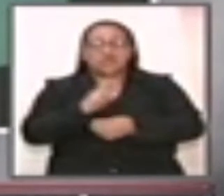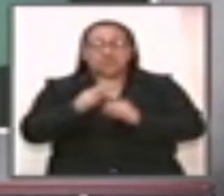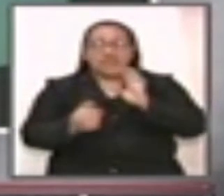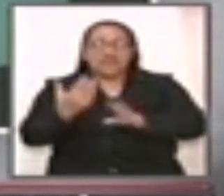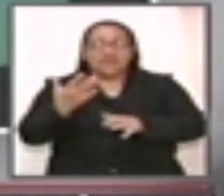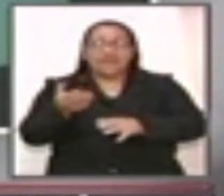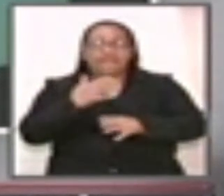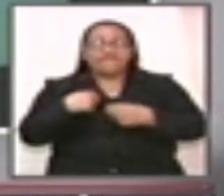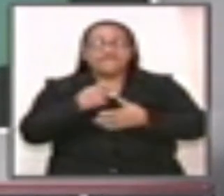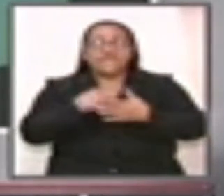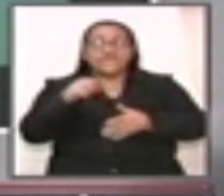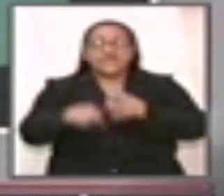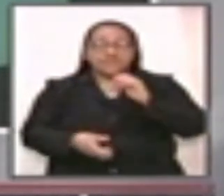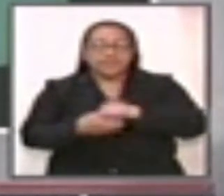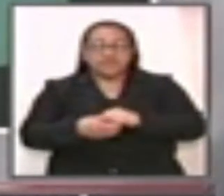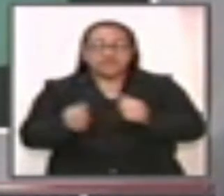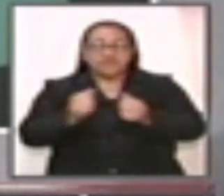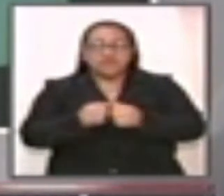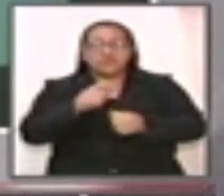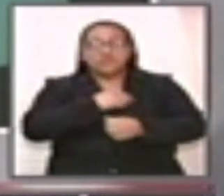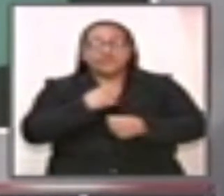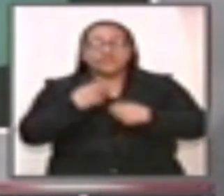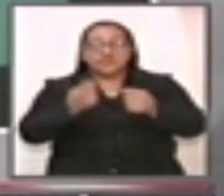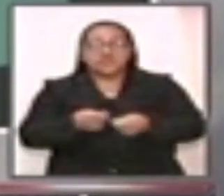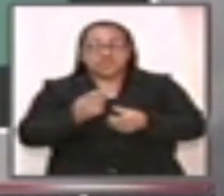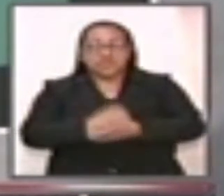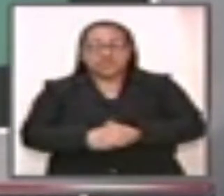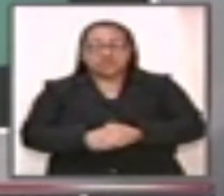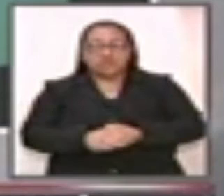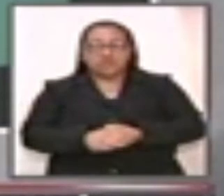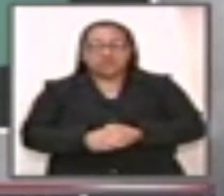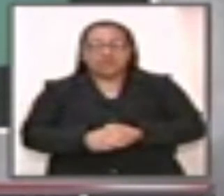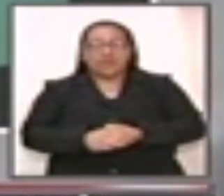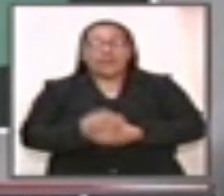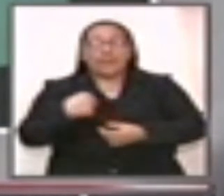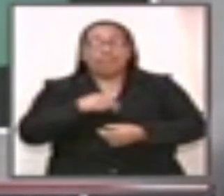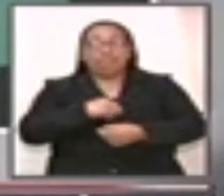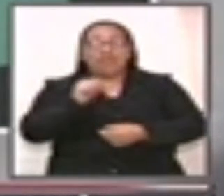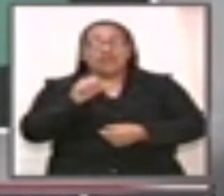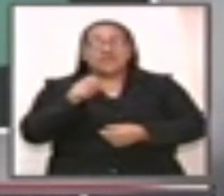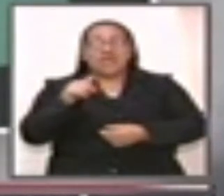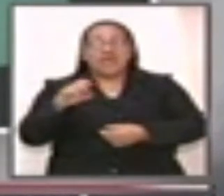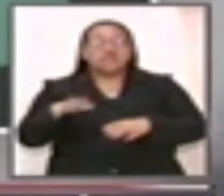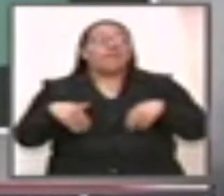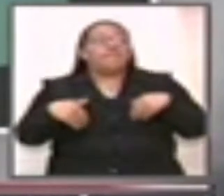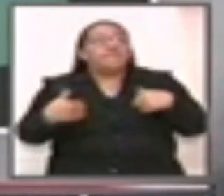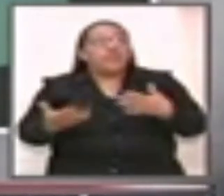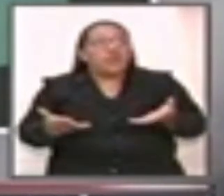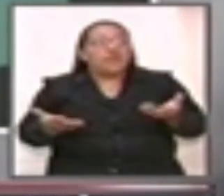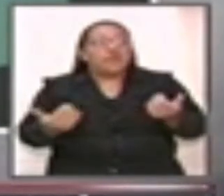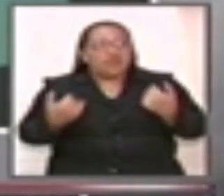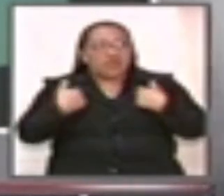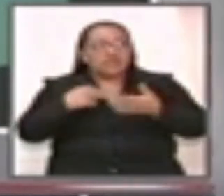2015, nosotros hemos firmado un convenio con el Ministerio de Agricultura para que nuestra SENASA pueda